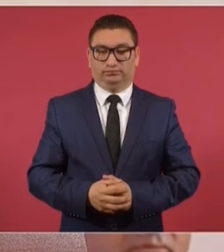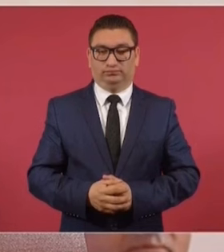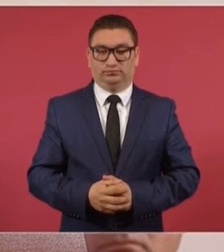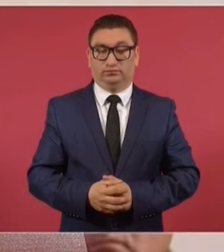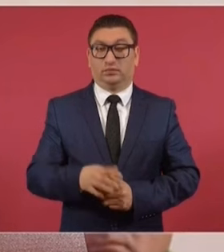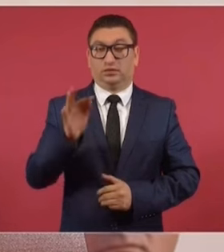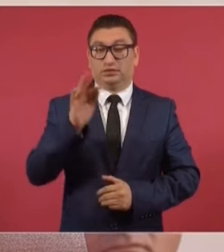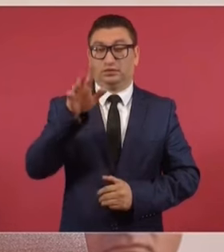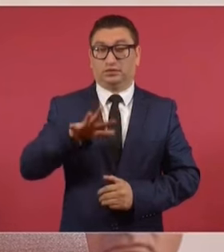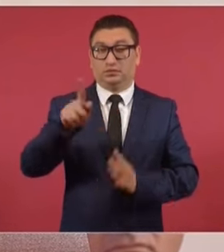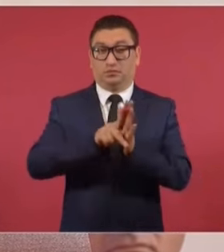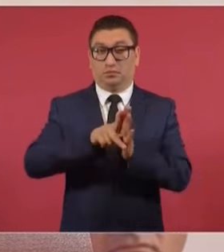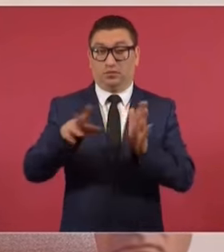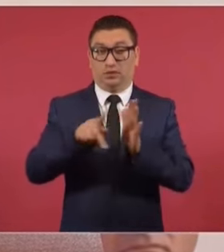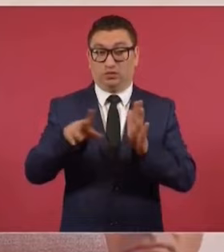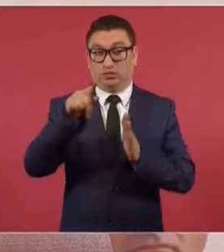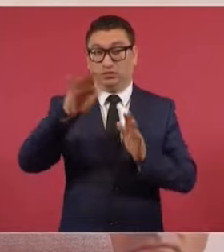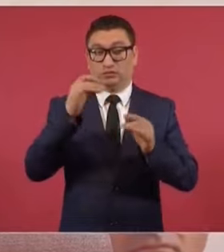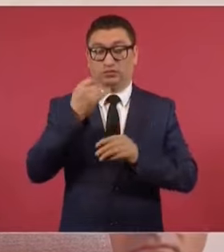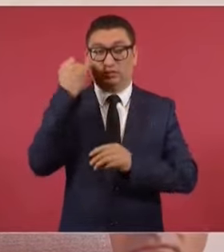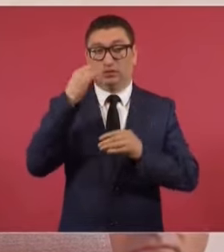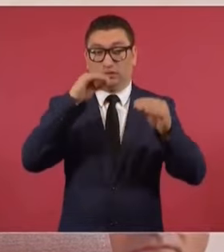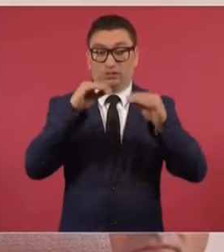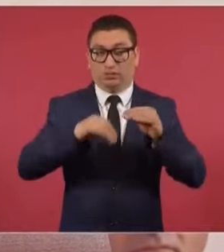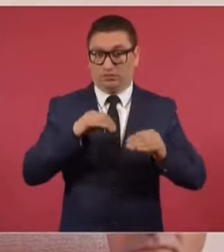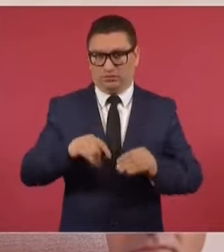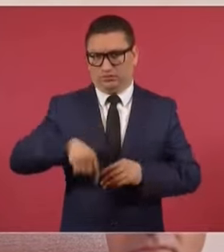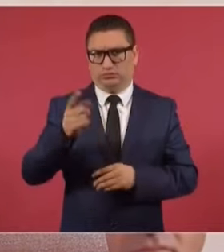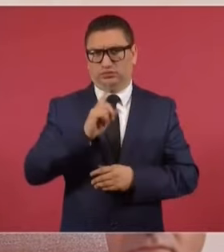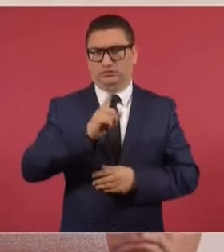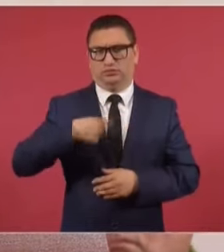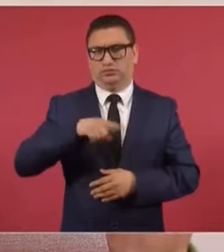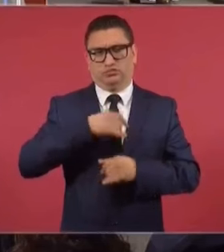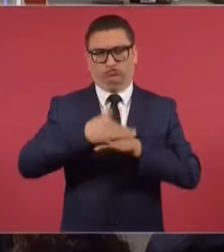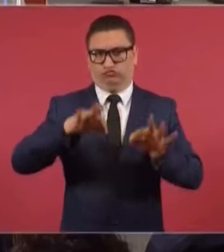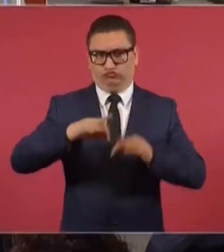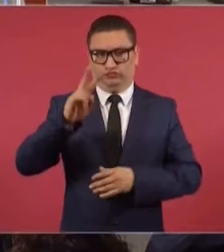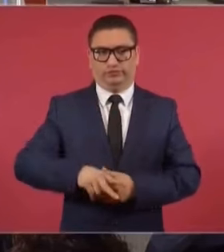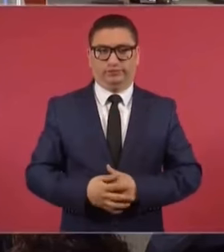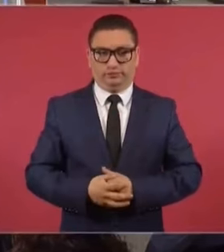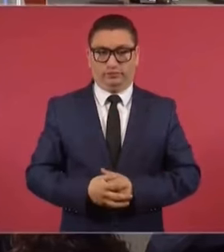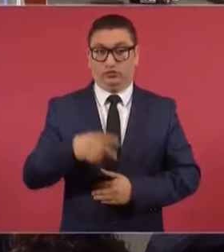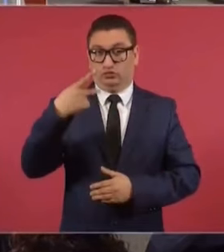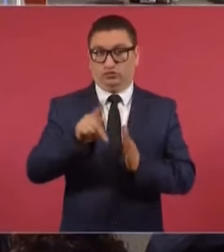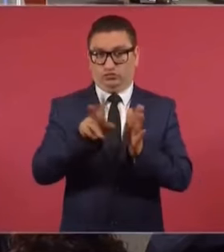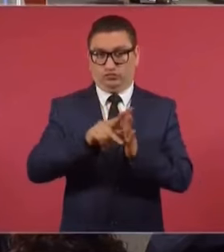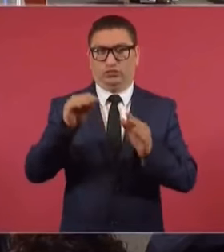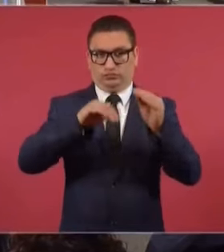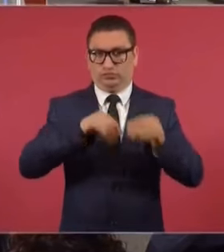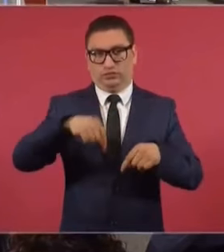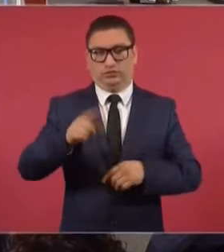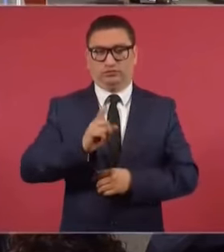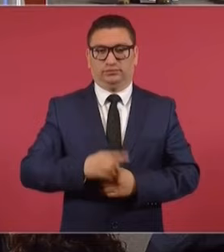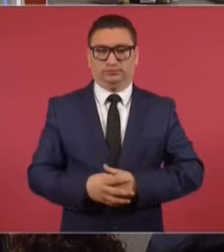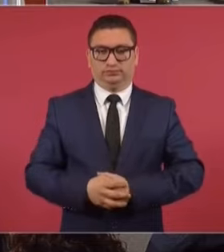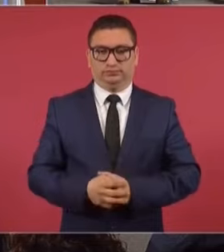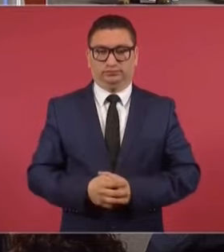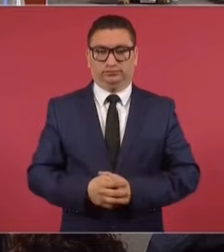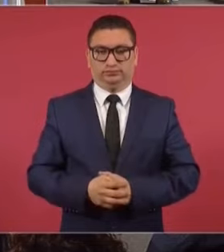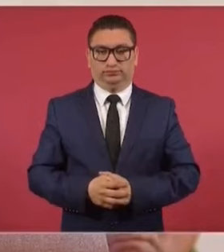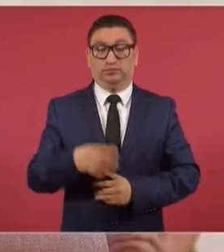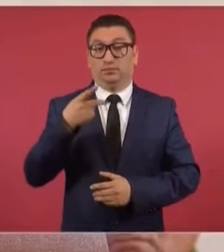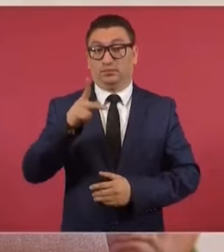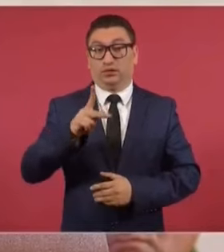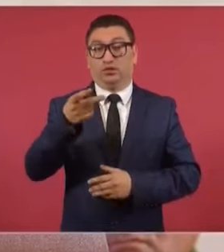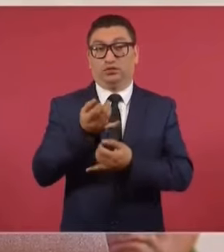A lo mejor ahí en tu periódico sí maquillan. Y nosotros no. En tu medio a lo mejor maquillan, aquí no.